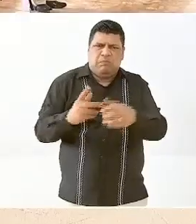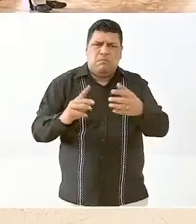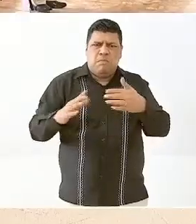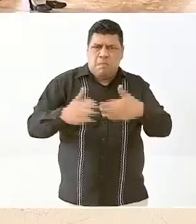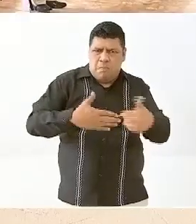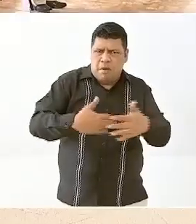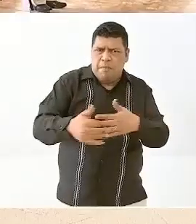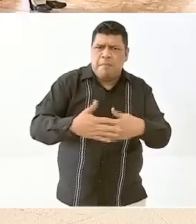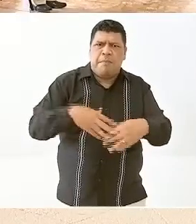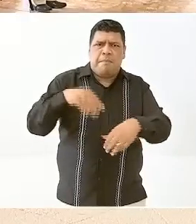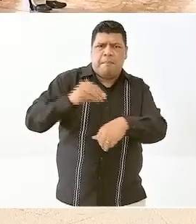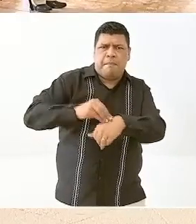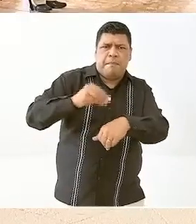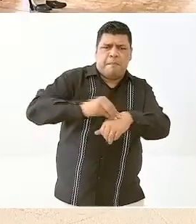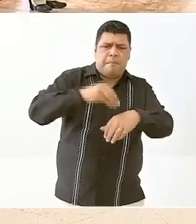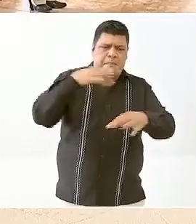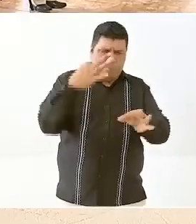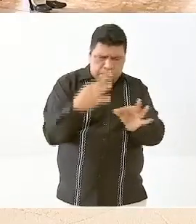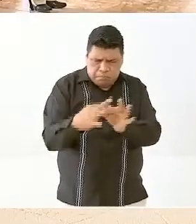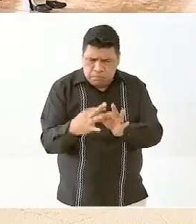de tener una planta